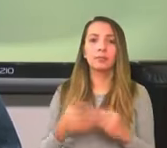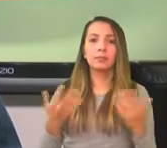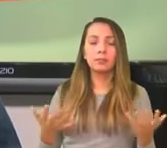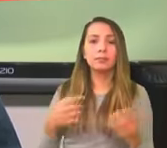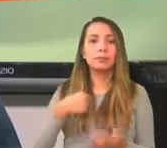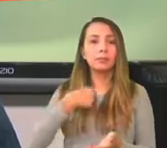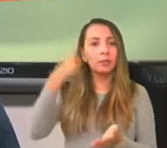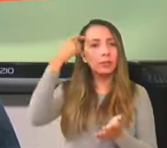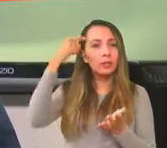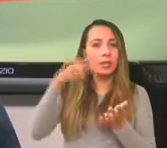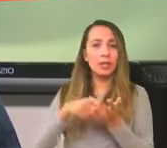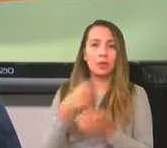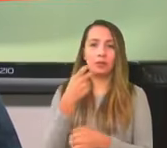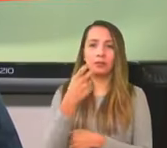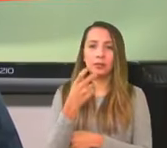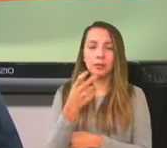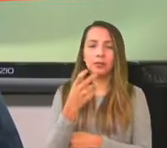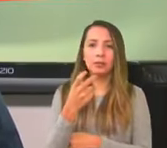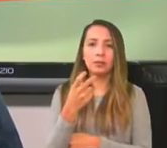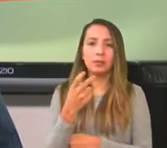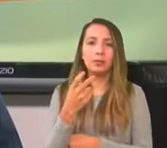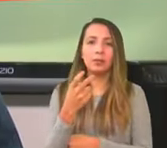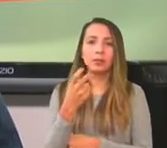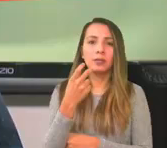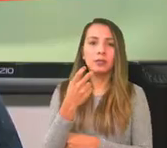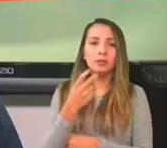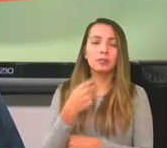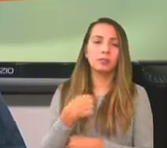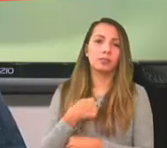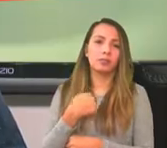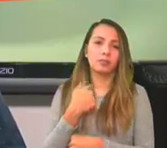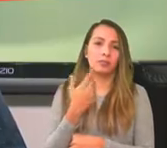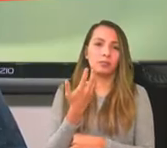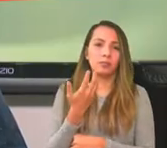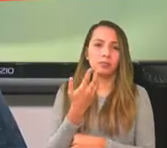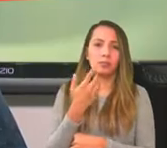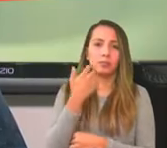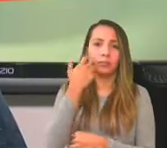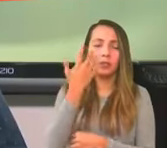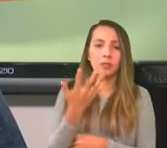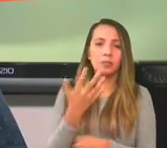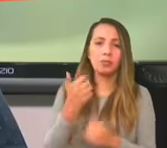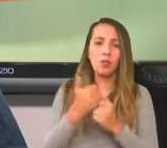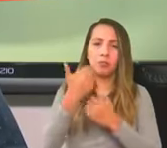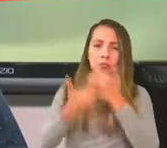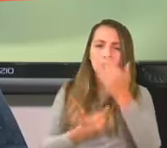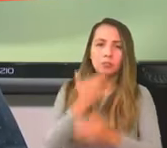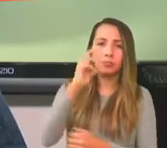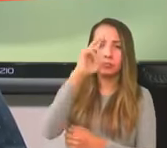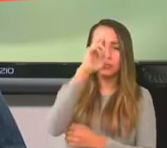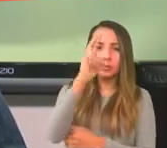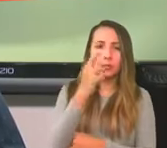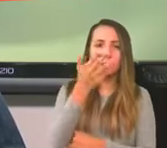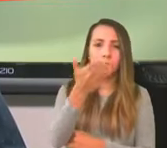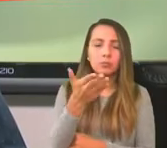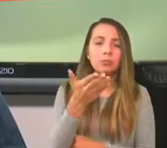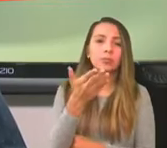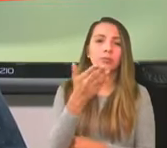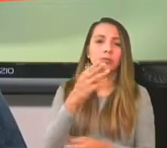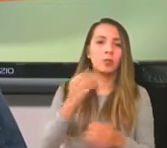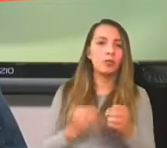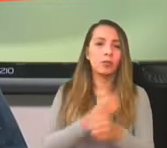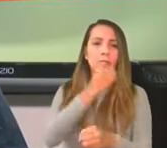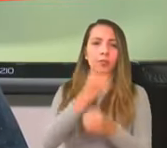Creo que con esto, mi simple y humilde opinión y respeto a usted, que me ha dado